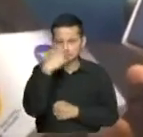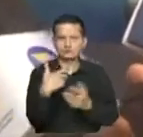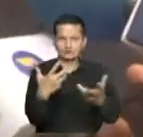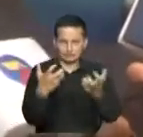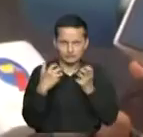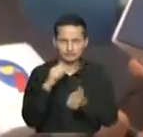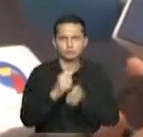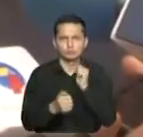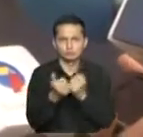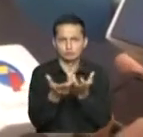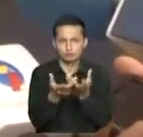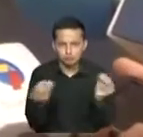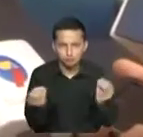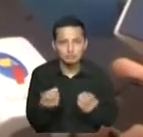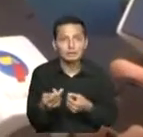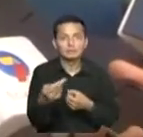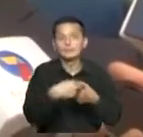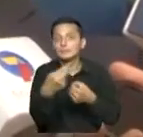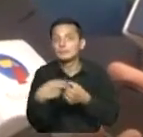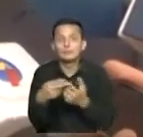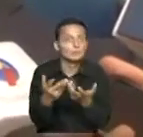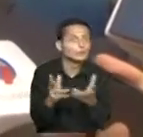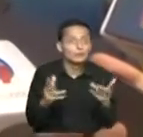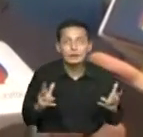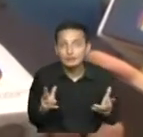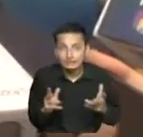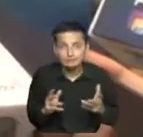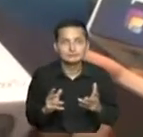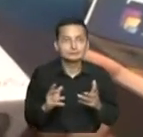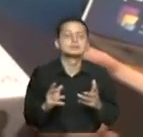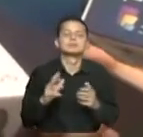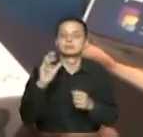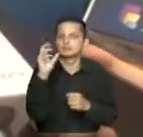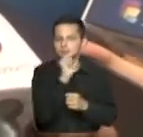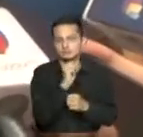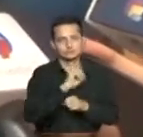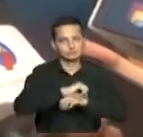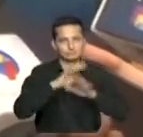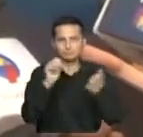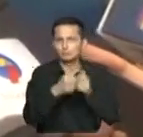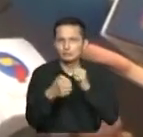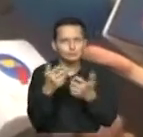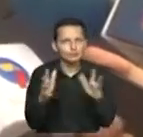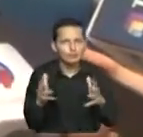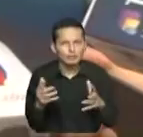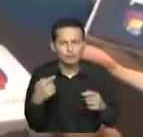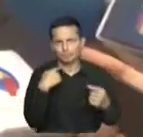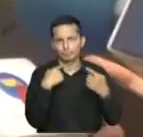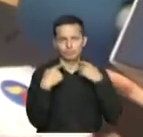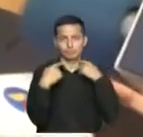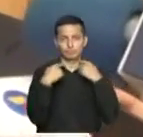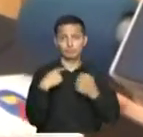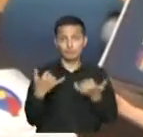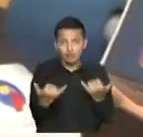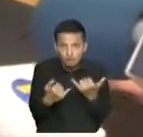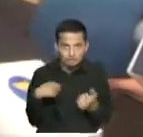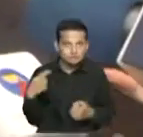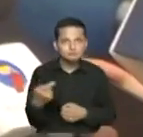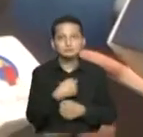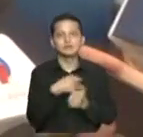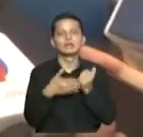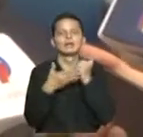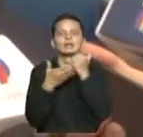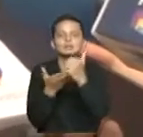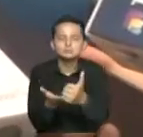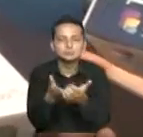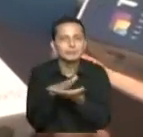solucionar el problema, quién no asistió a la convocatoria para realmente solucionar el problema, el impasse, pero nosotros estamos mediando. Los